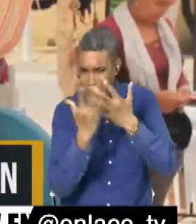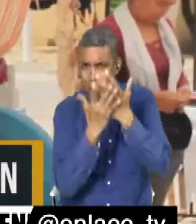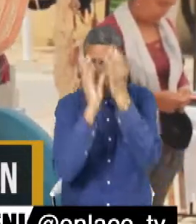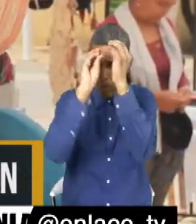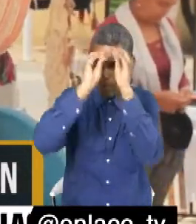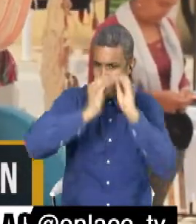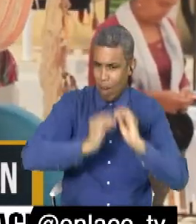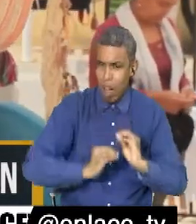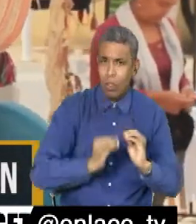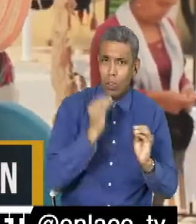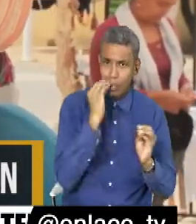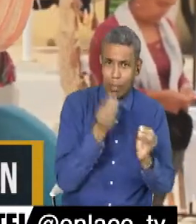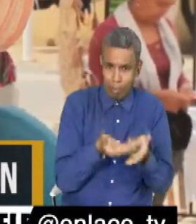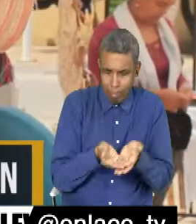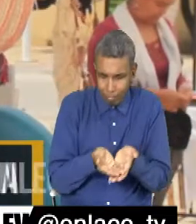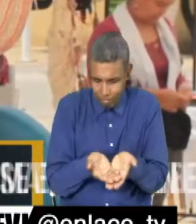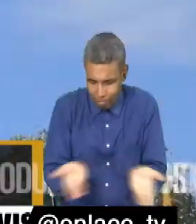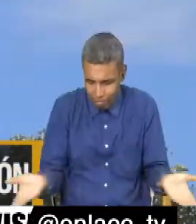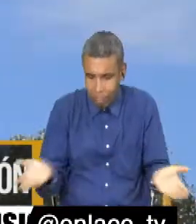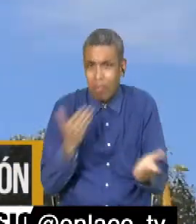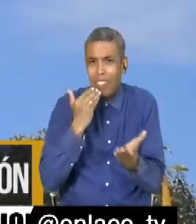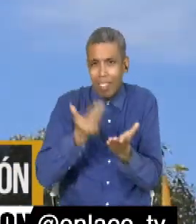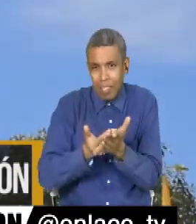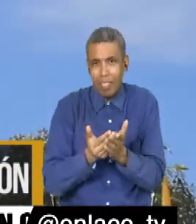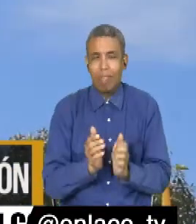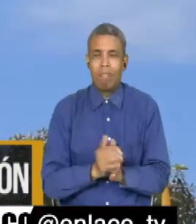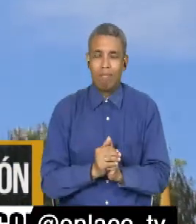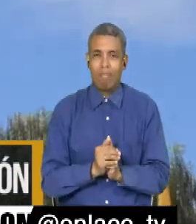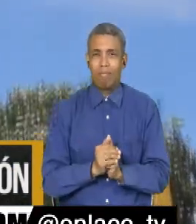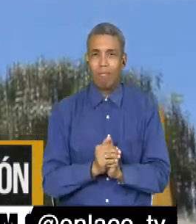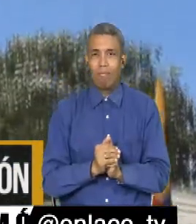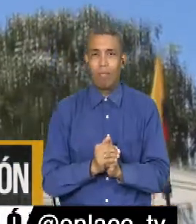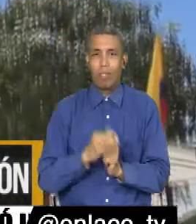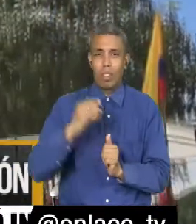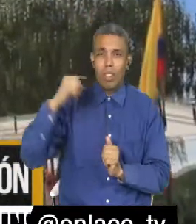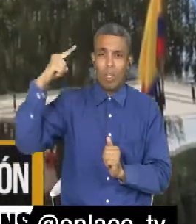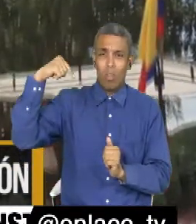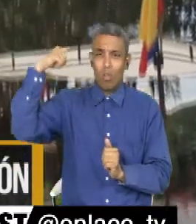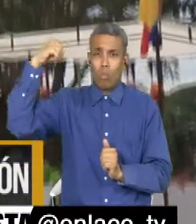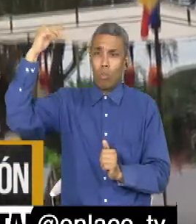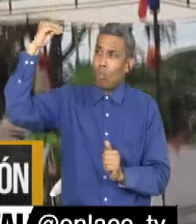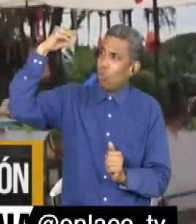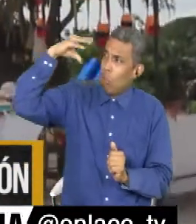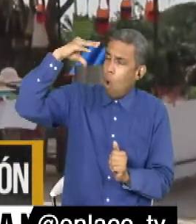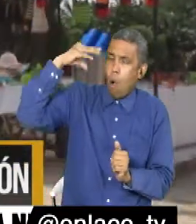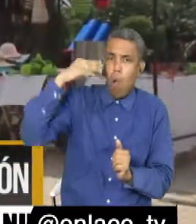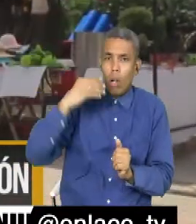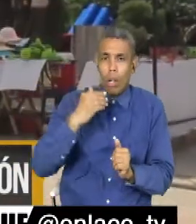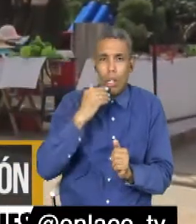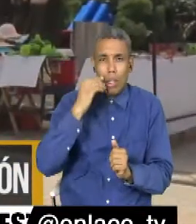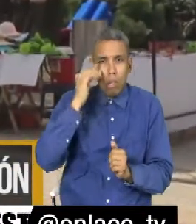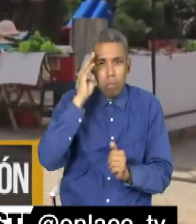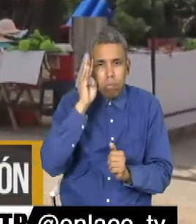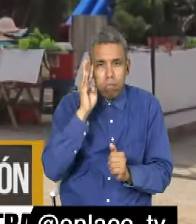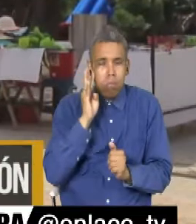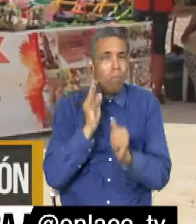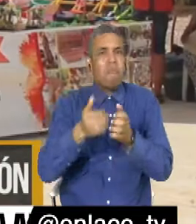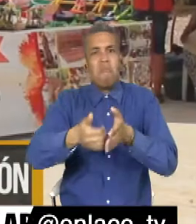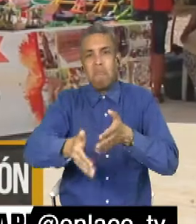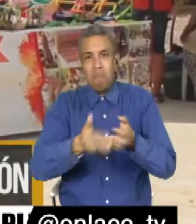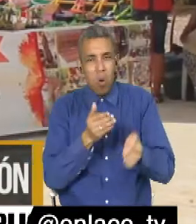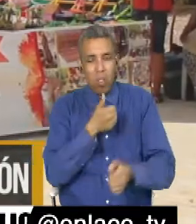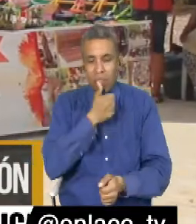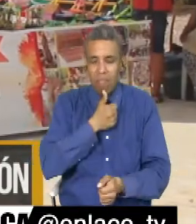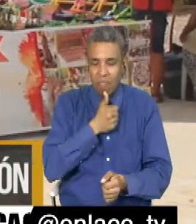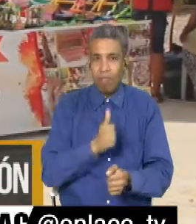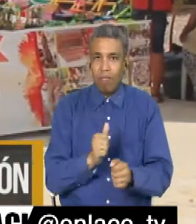muy agradecidos por habernos dado este sitio. Sin importar las inclemencias del clima, las artesanas locales se encuentran expectantes ante esta